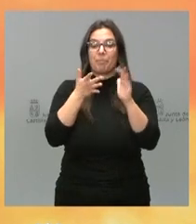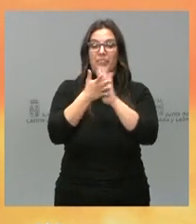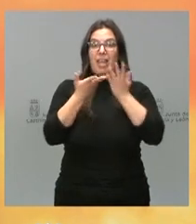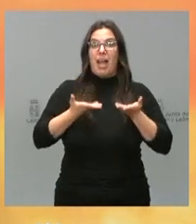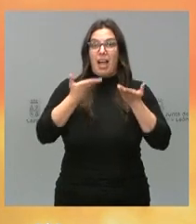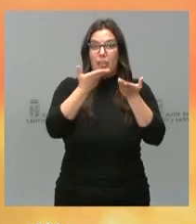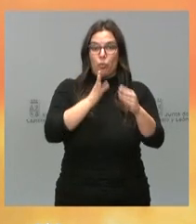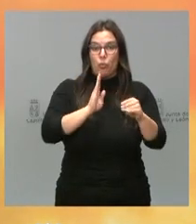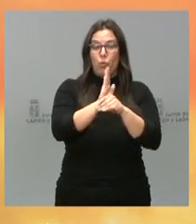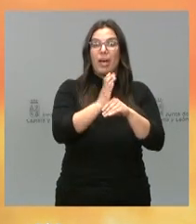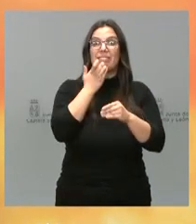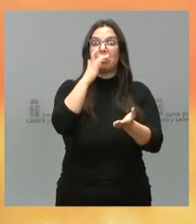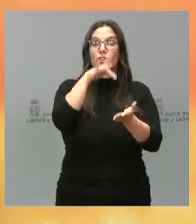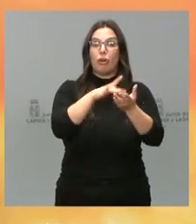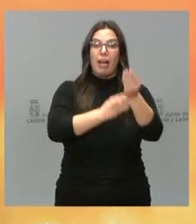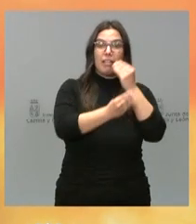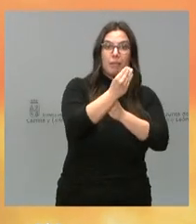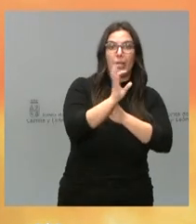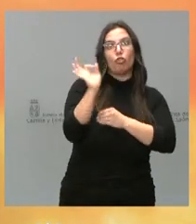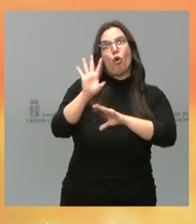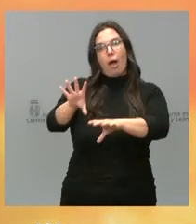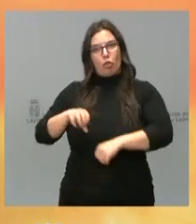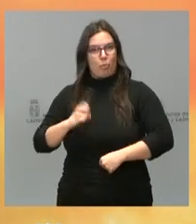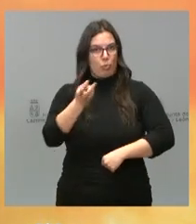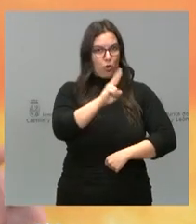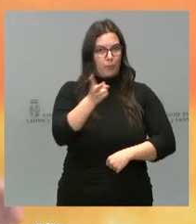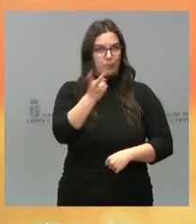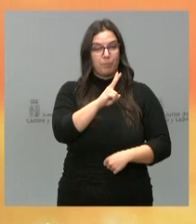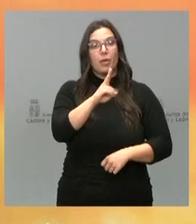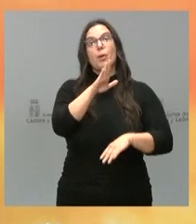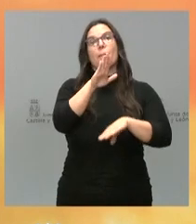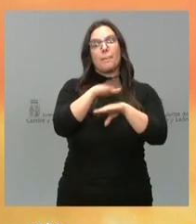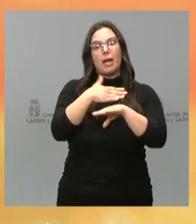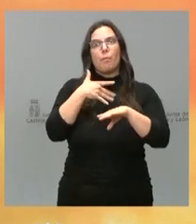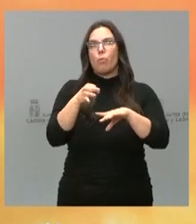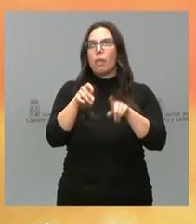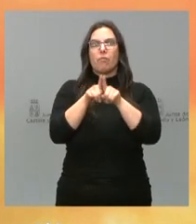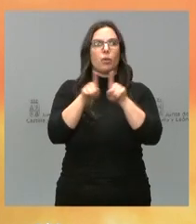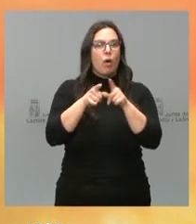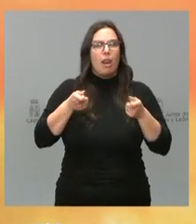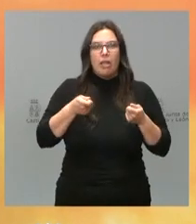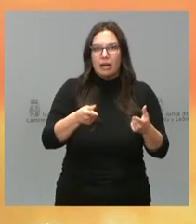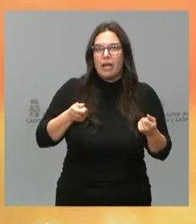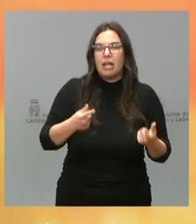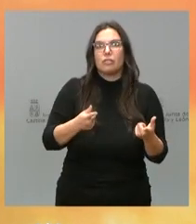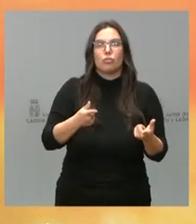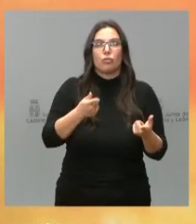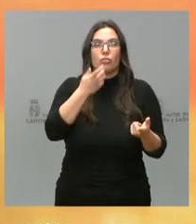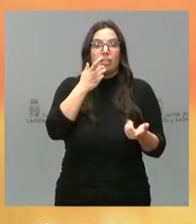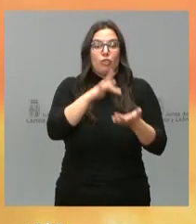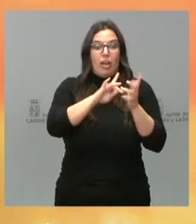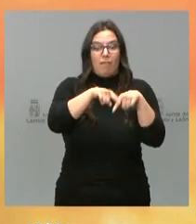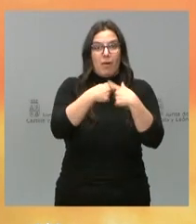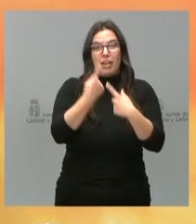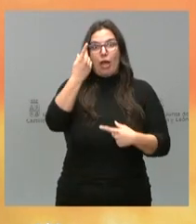por nacimiento o adopción que para que puedan hacer frente a los gastos por la llegada de un nuevo